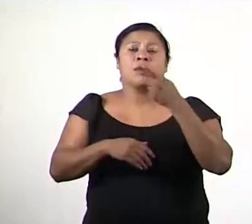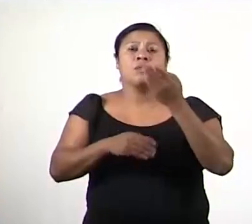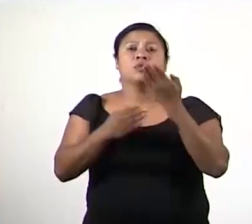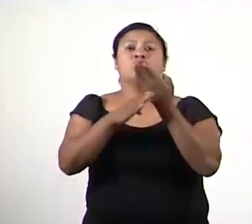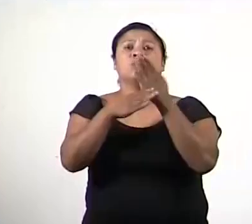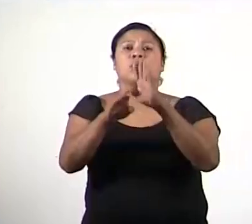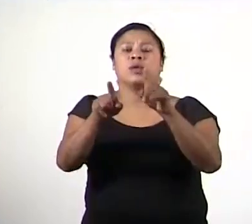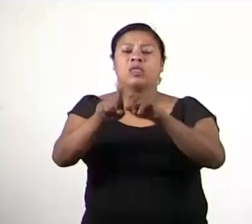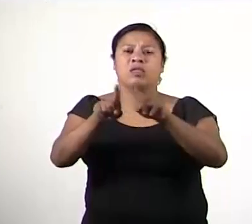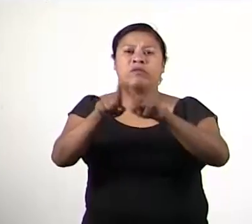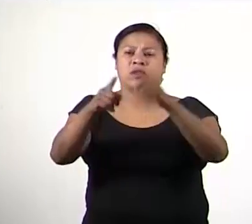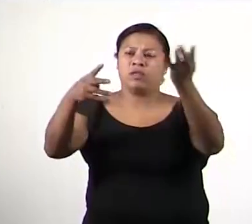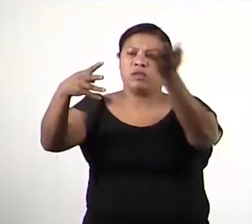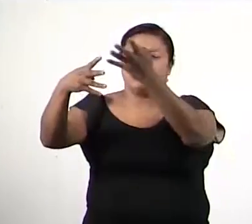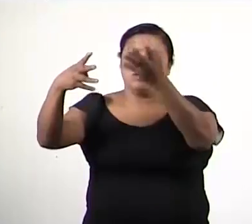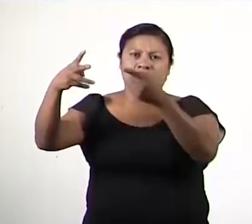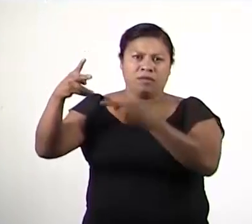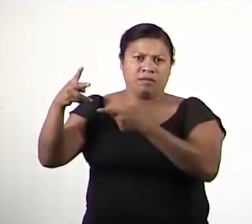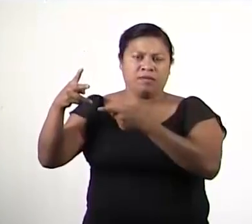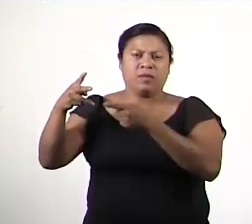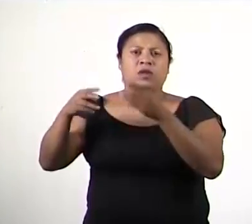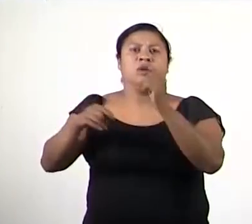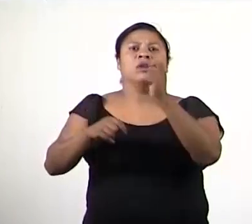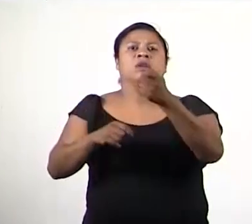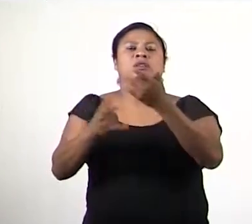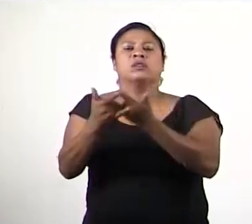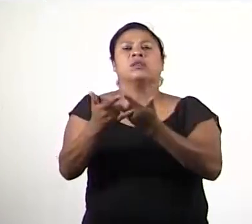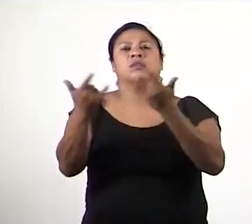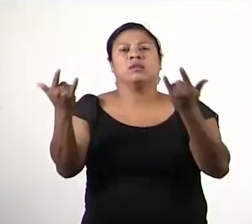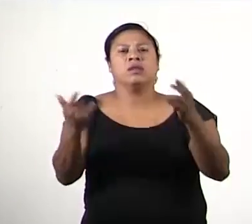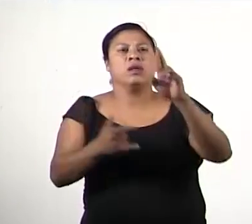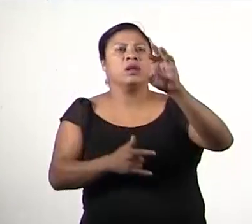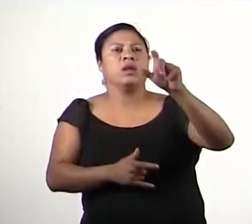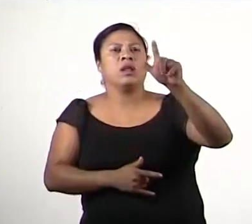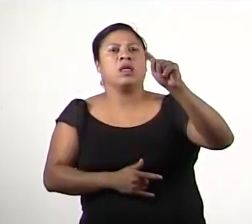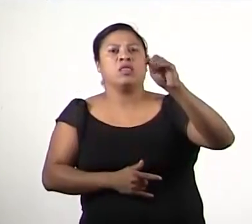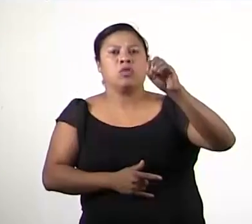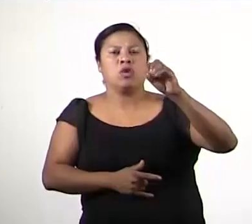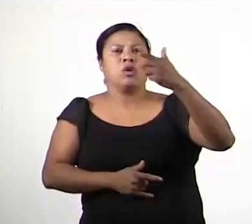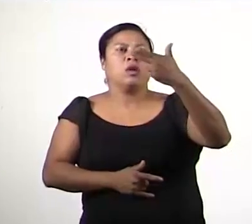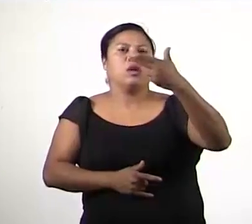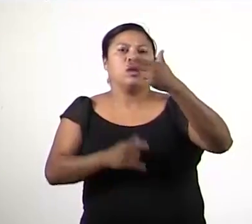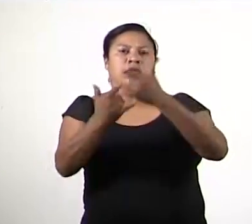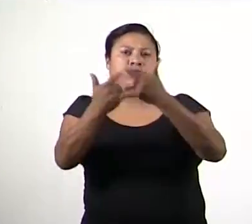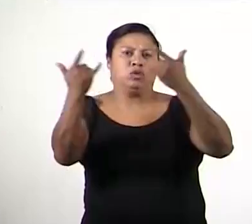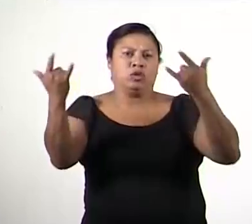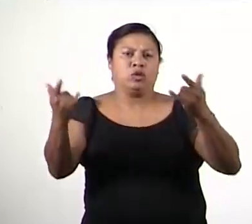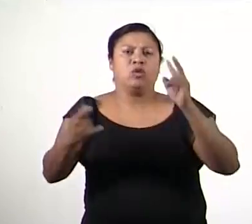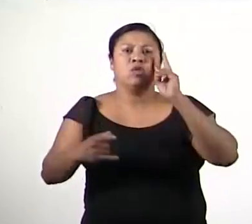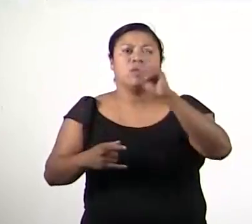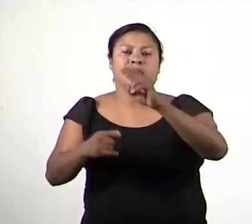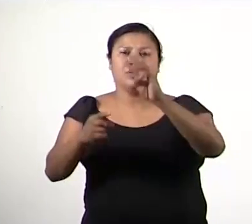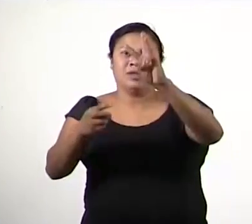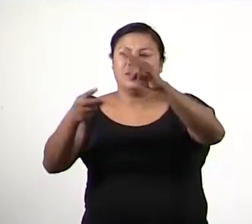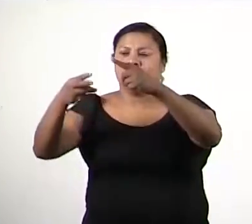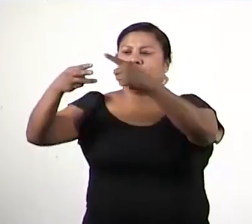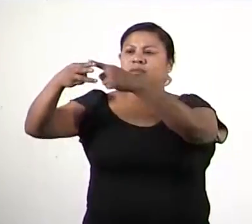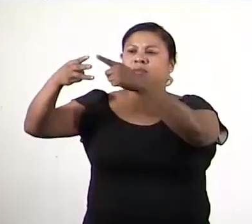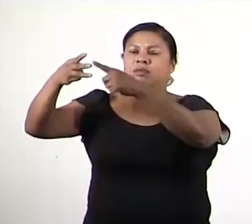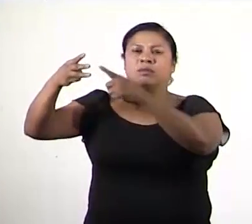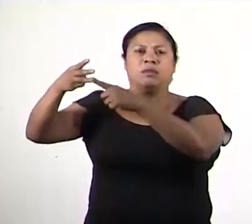la estructura de los relatos históricos, donde vimos los 3 pasos a